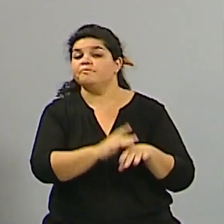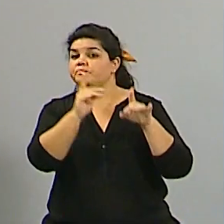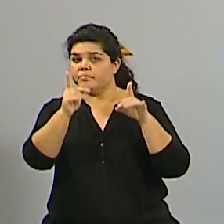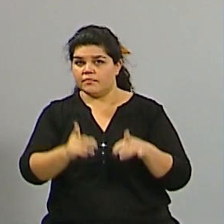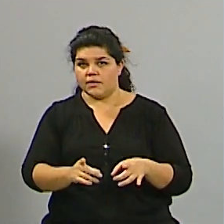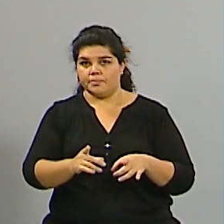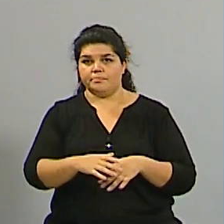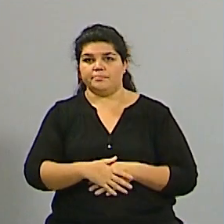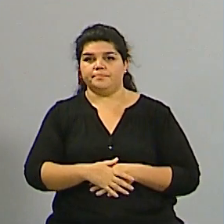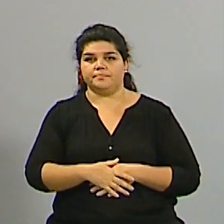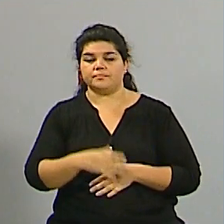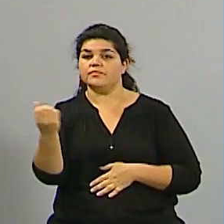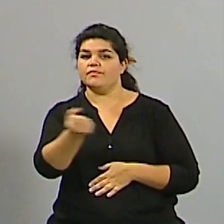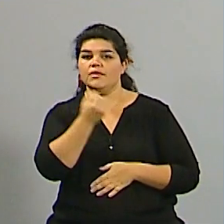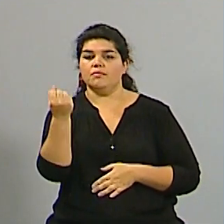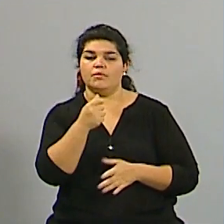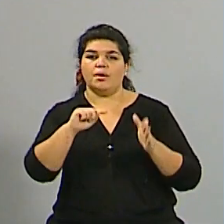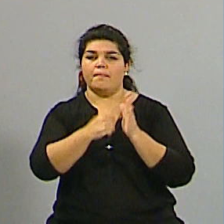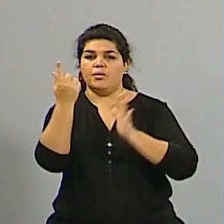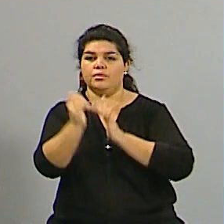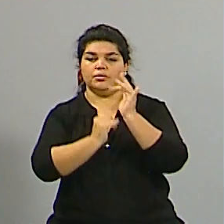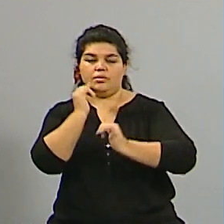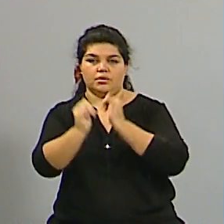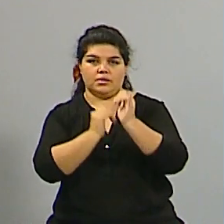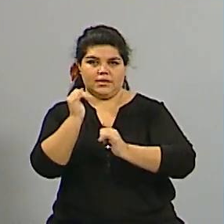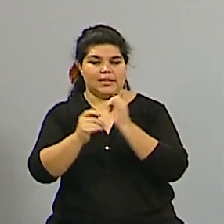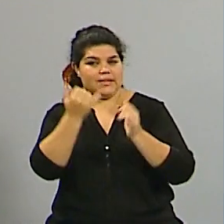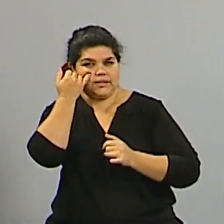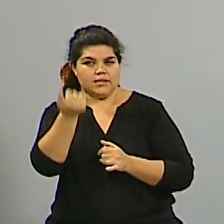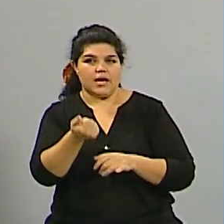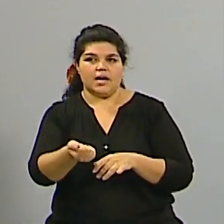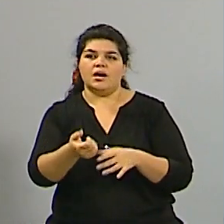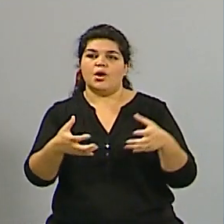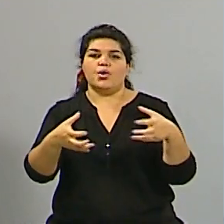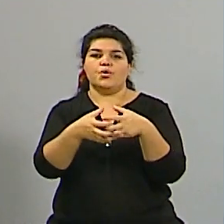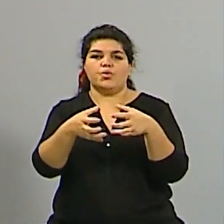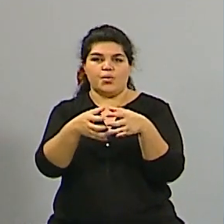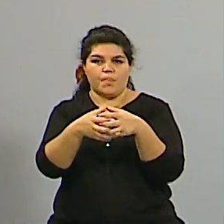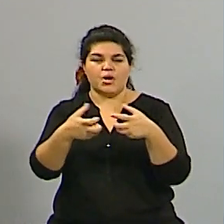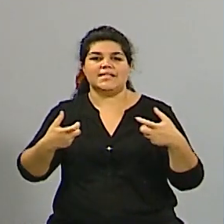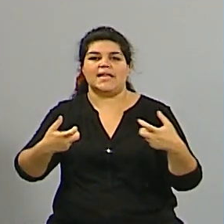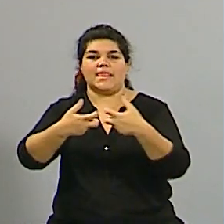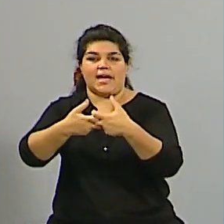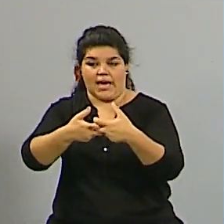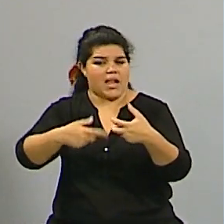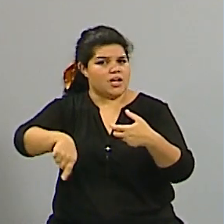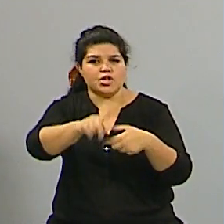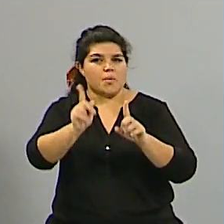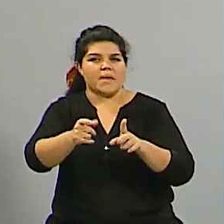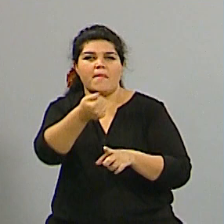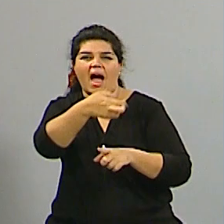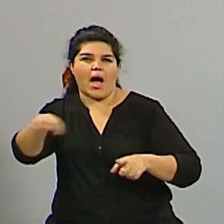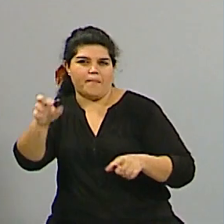es y que viene siendo un elemento común en los fenómenos de organización sindical en estos sectores, que más bien son fenómenos